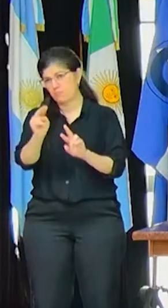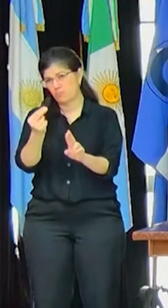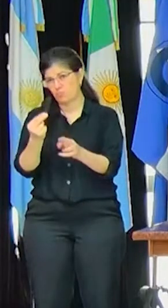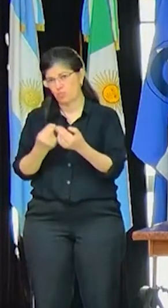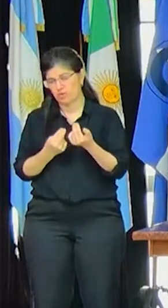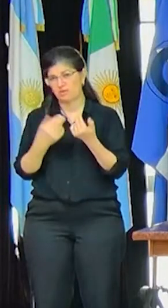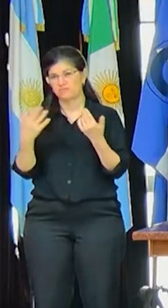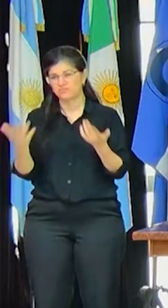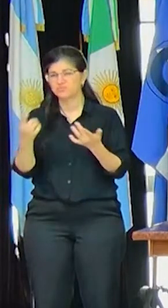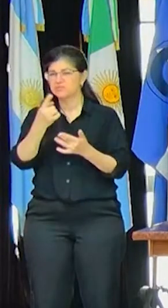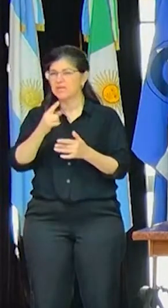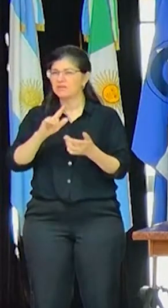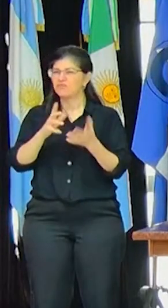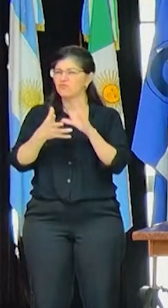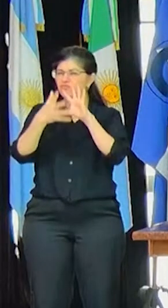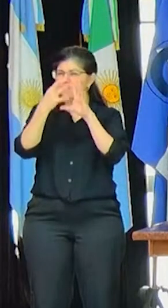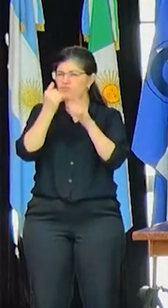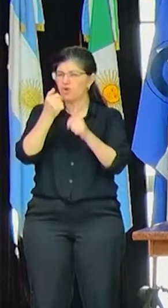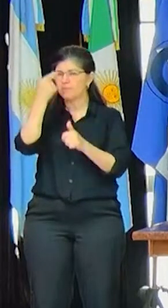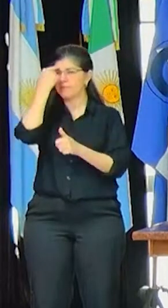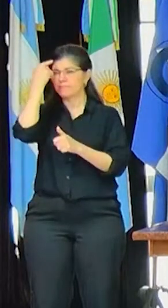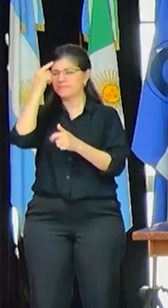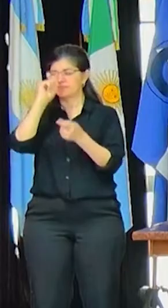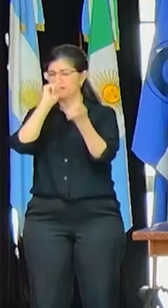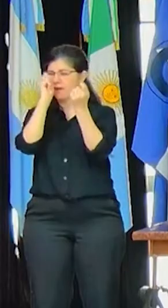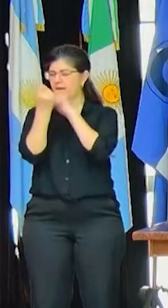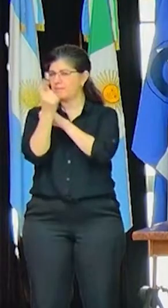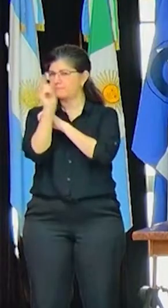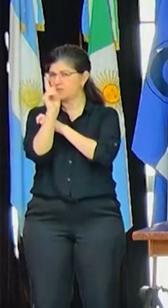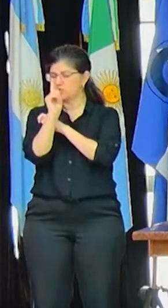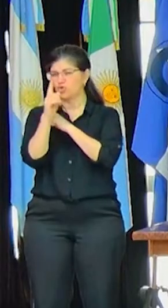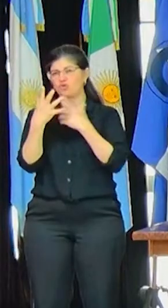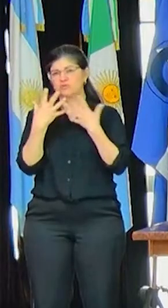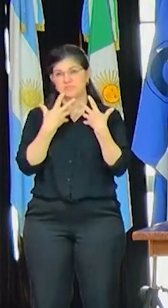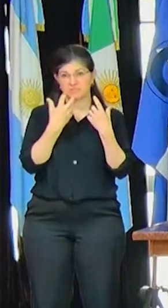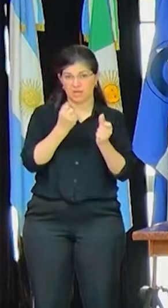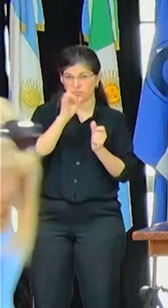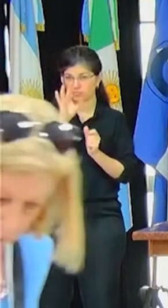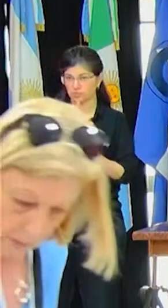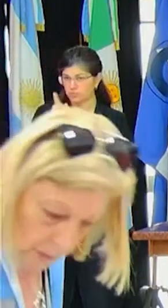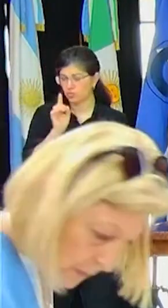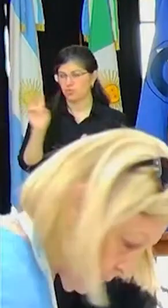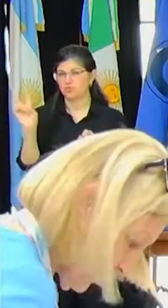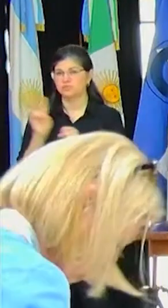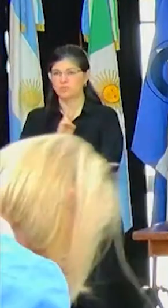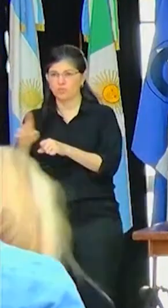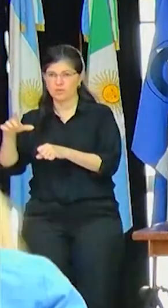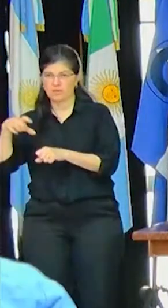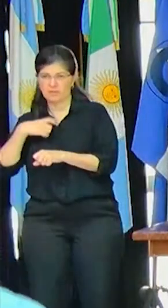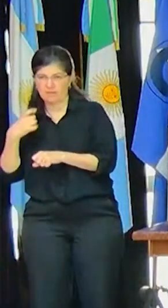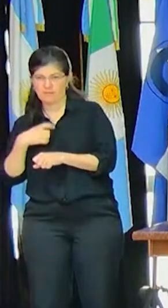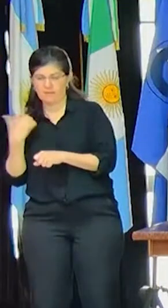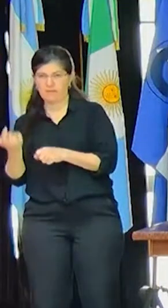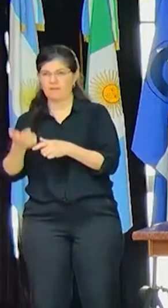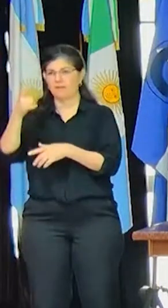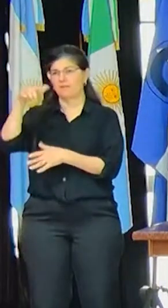Pero si no cambian los paradigmas, no solamente de salud, sino cambian los paradigmas de seguridad social, de diseño de las